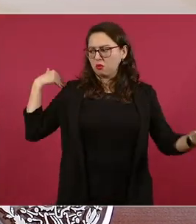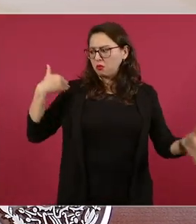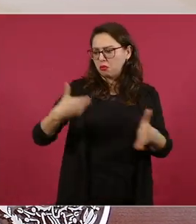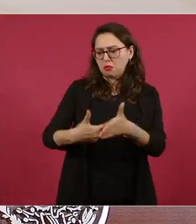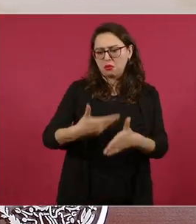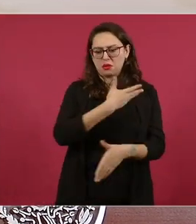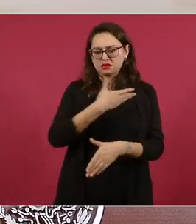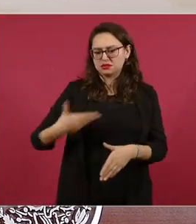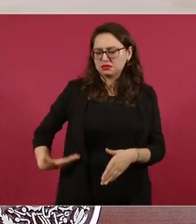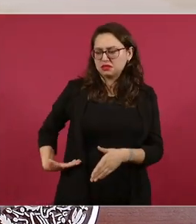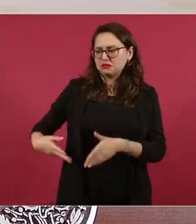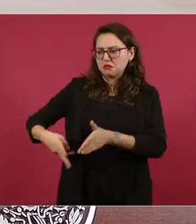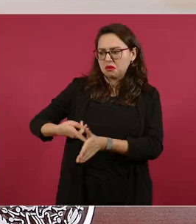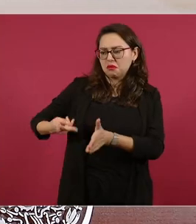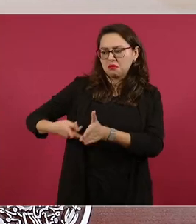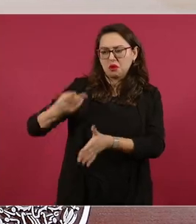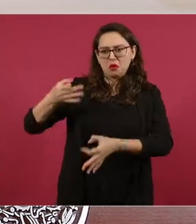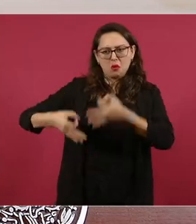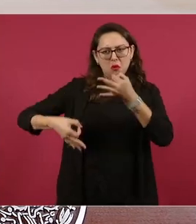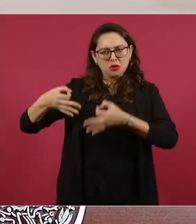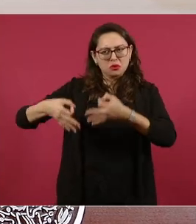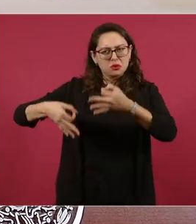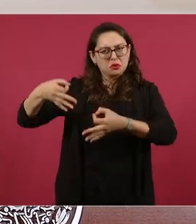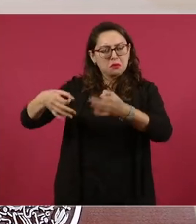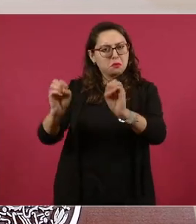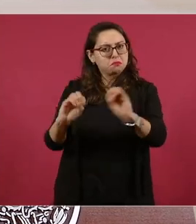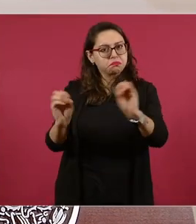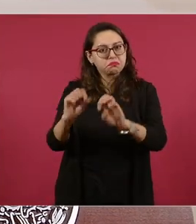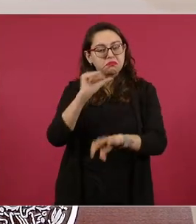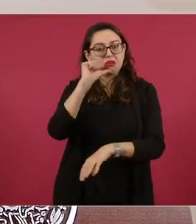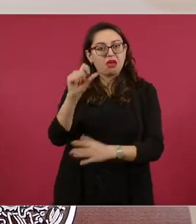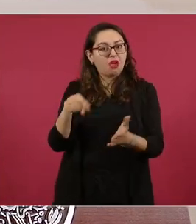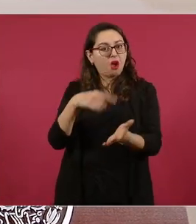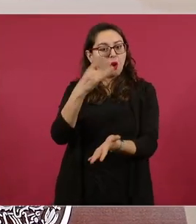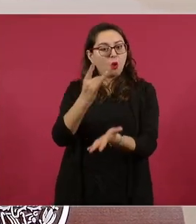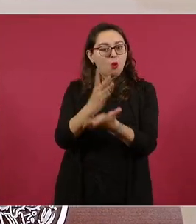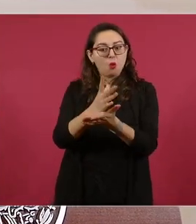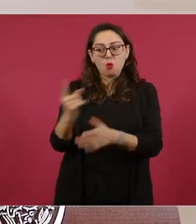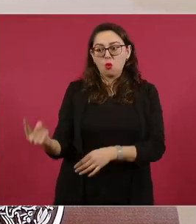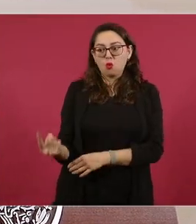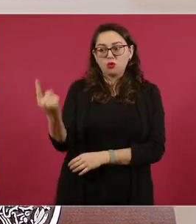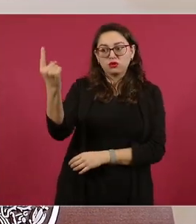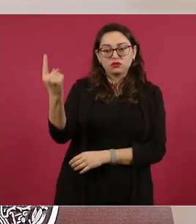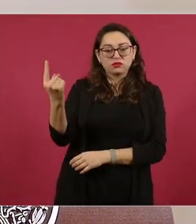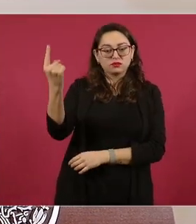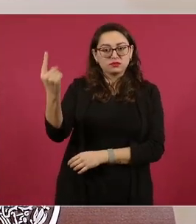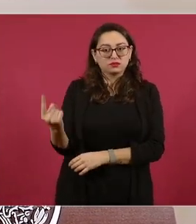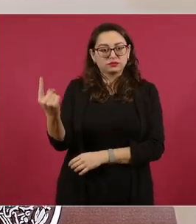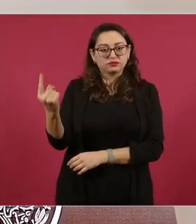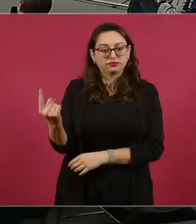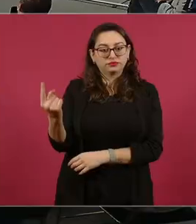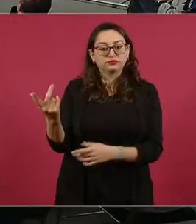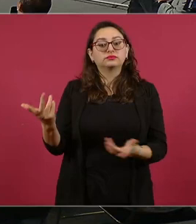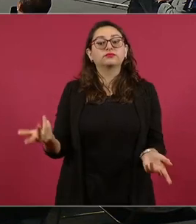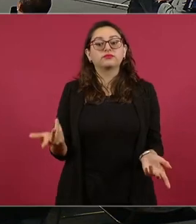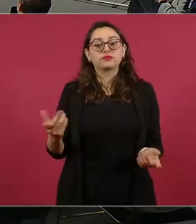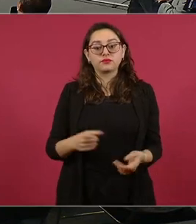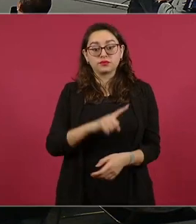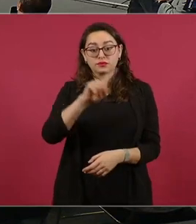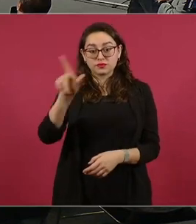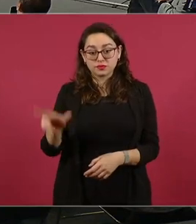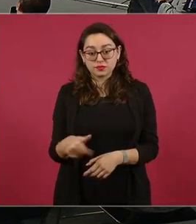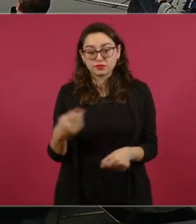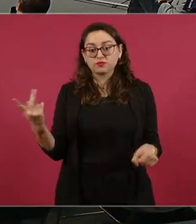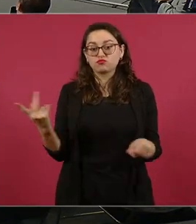Al final, como la Constitución del 57 y esta también del 17 establecían de que al presidente